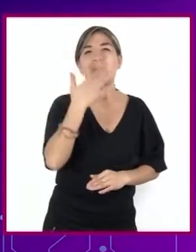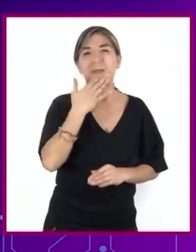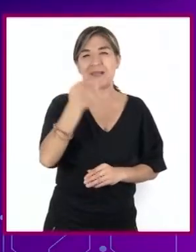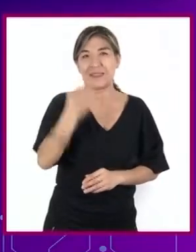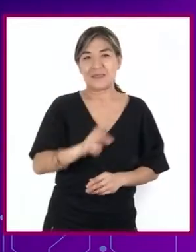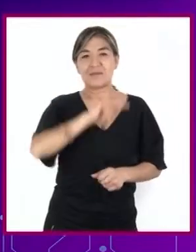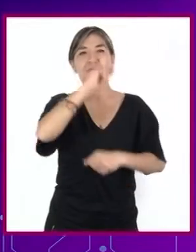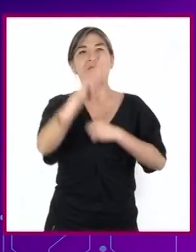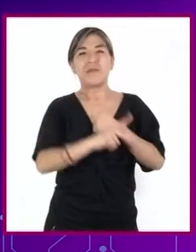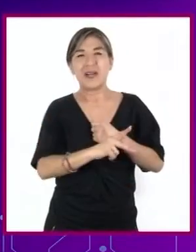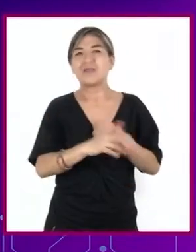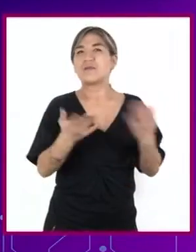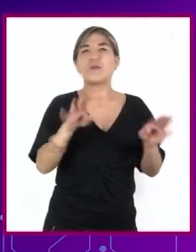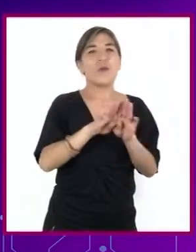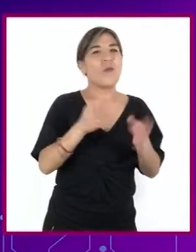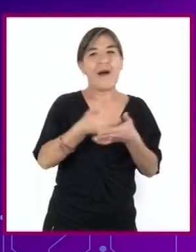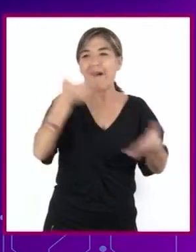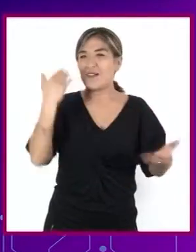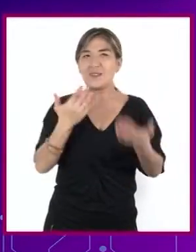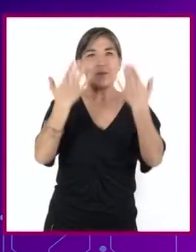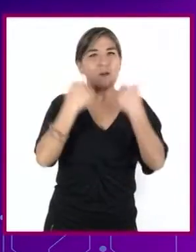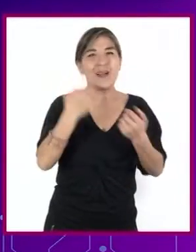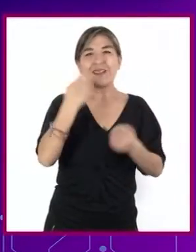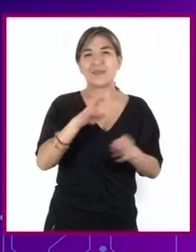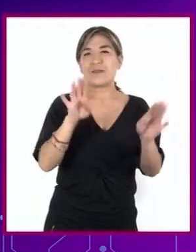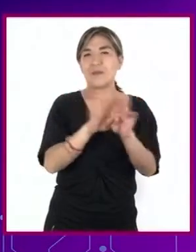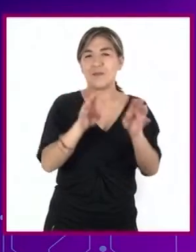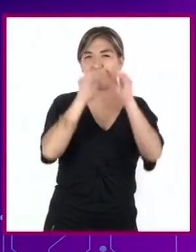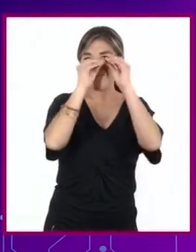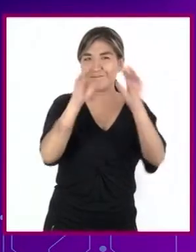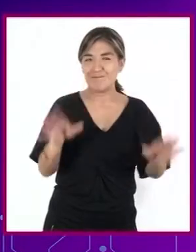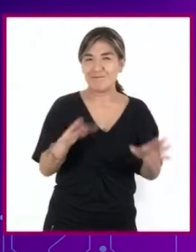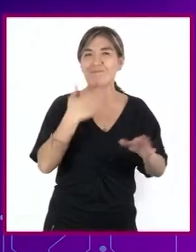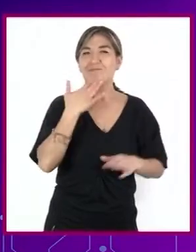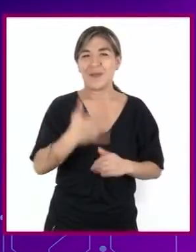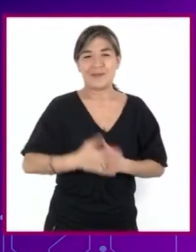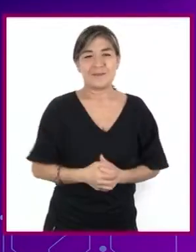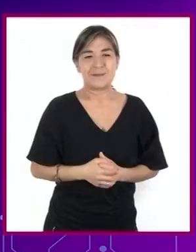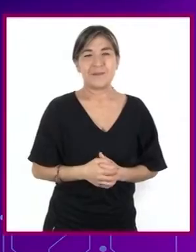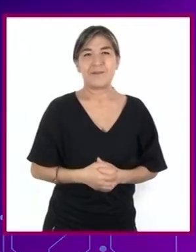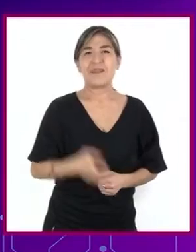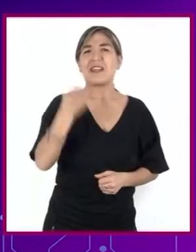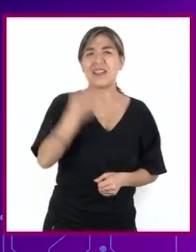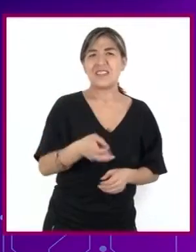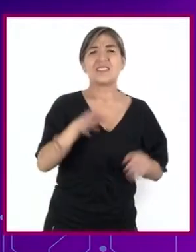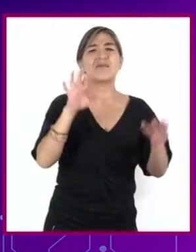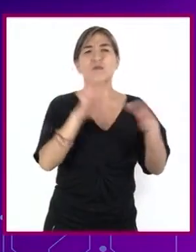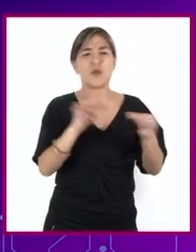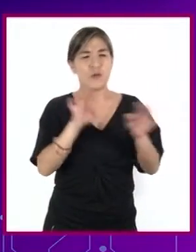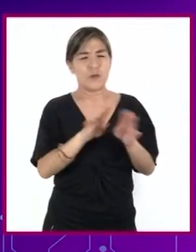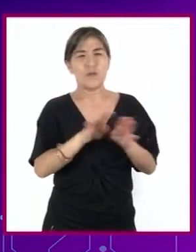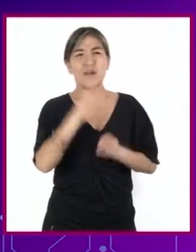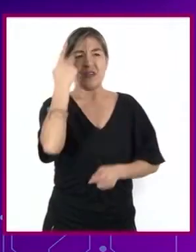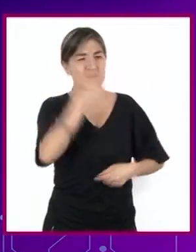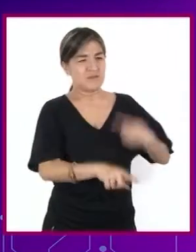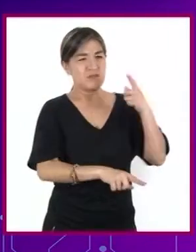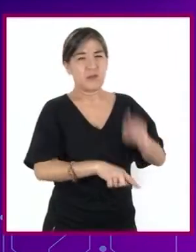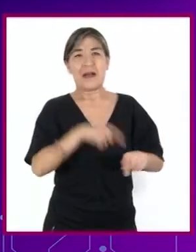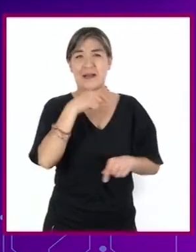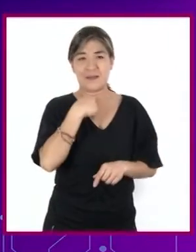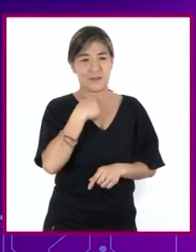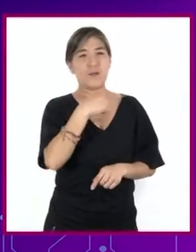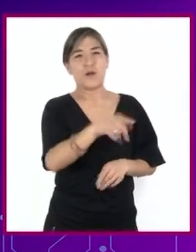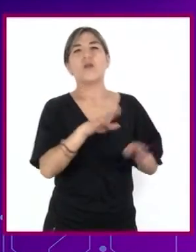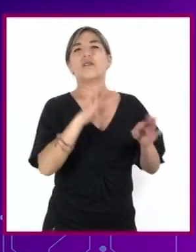que nunca antes habían conocido estas bendiciones. Al realizar esta obra de civilización, estamos cumpliendo